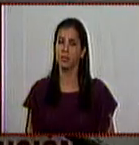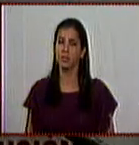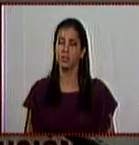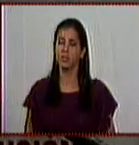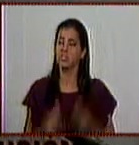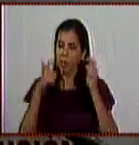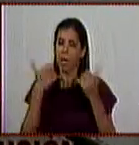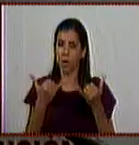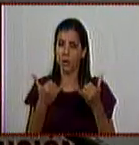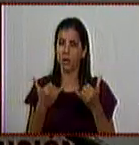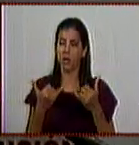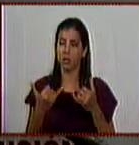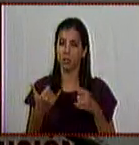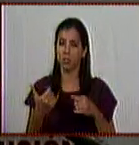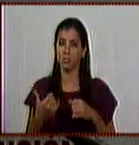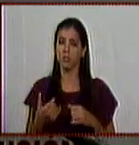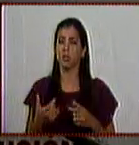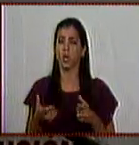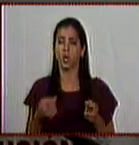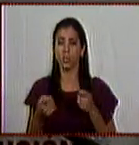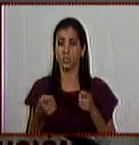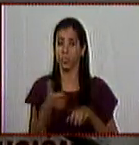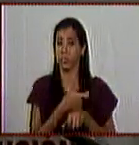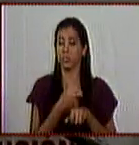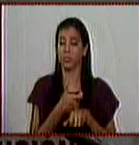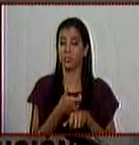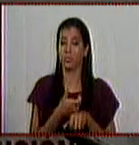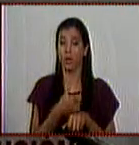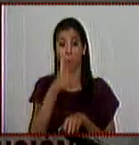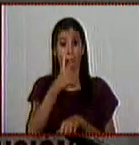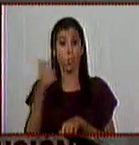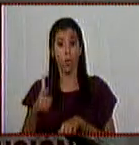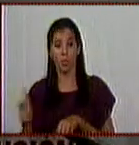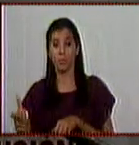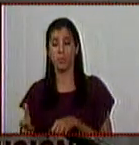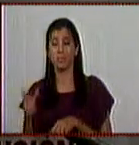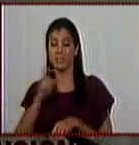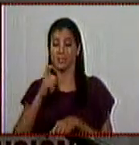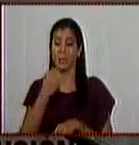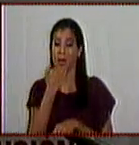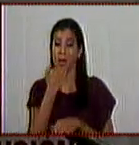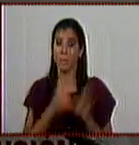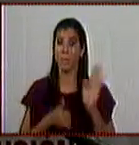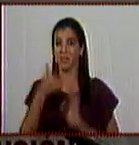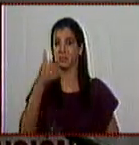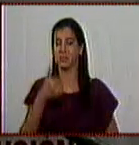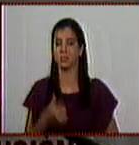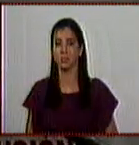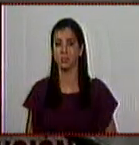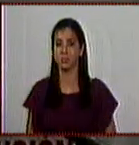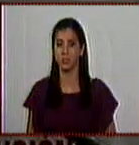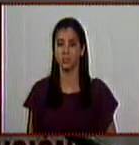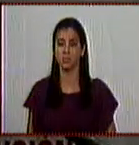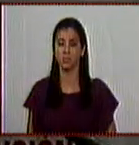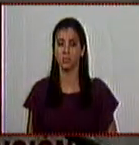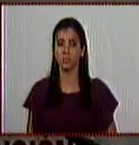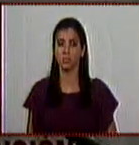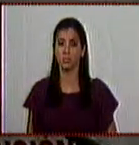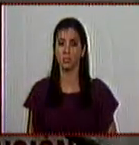democrático no era suficiente para poder hacer la revolución requería